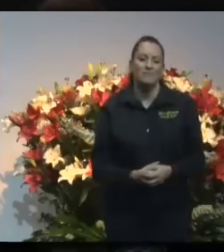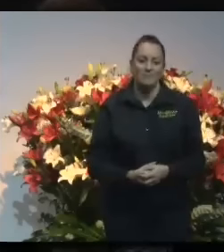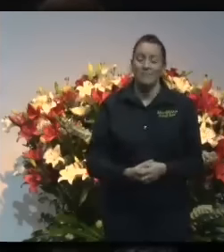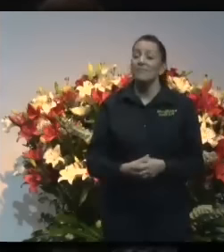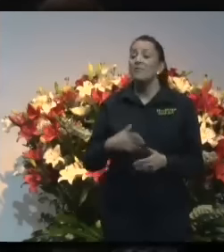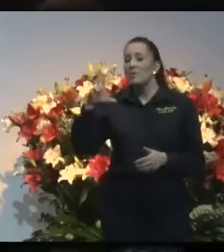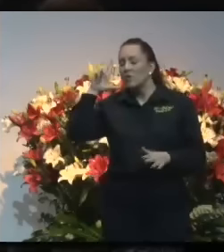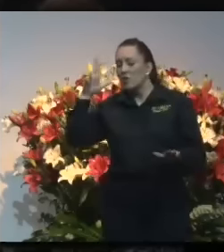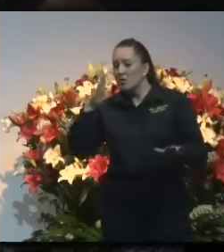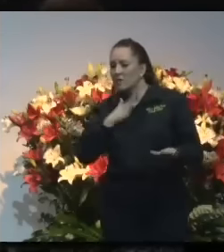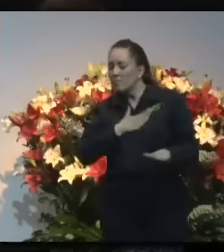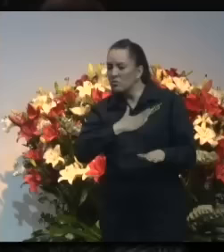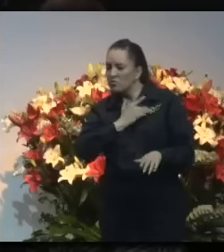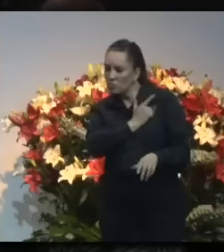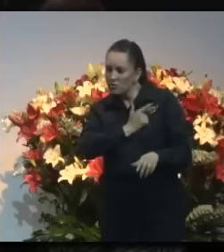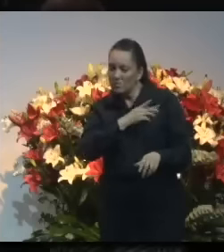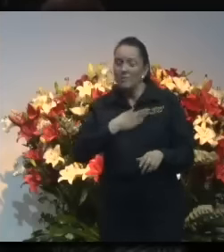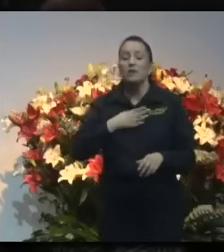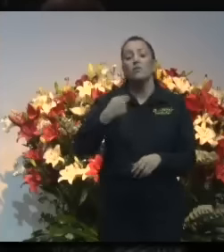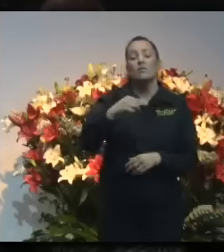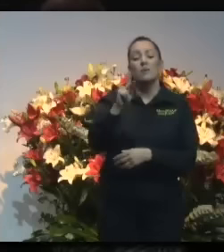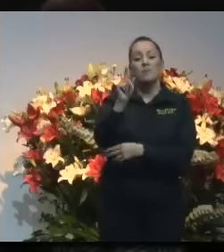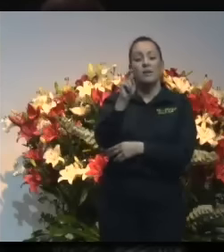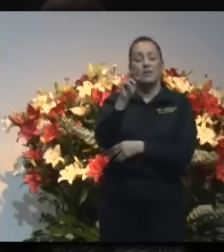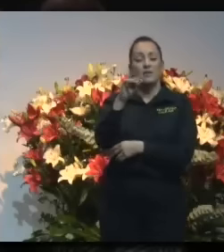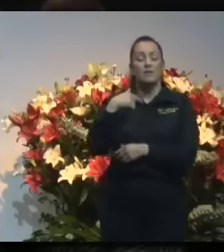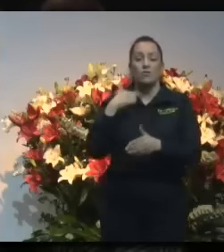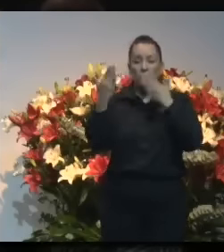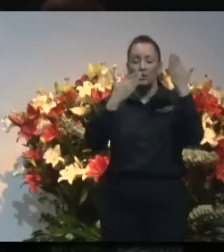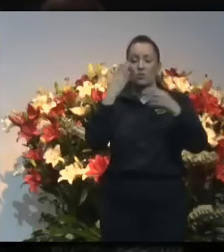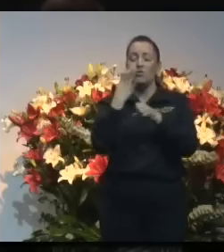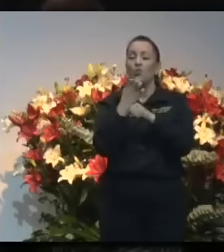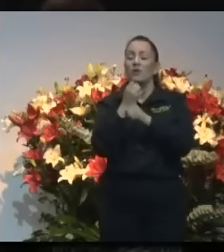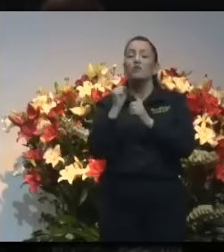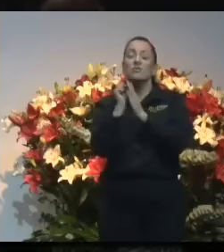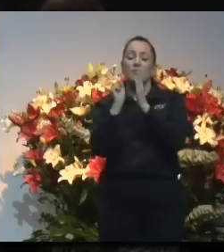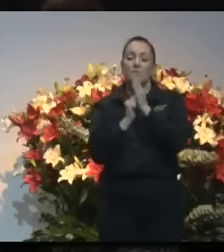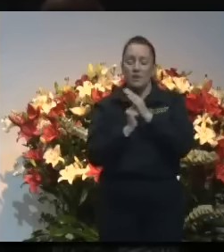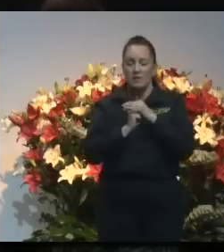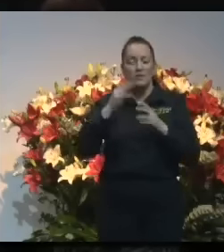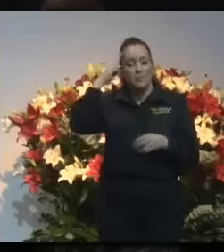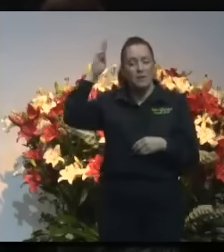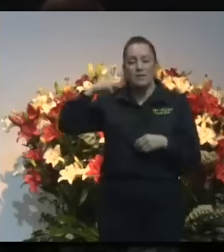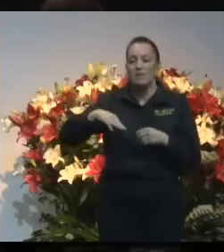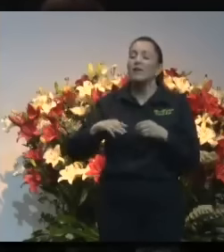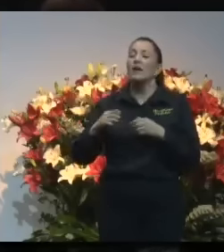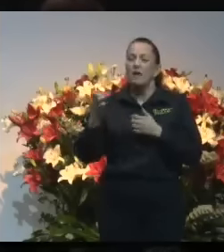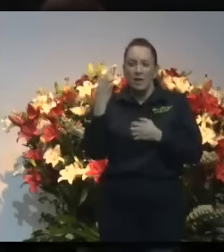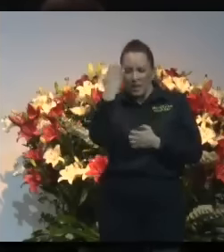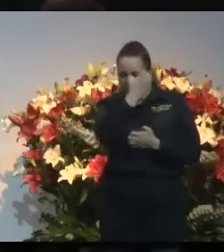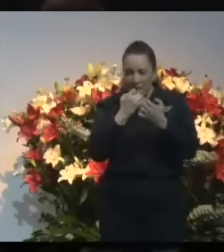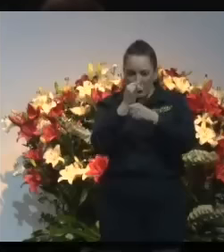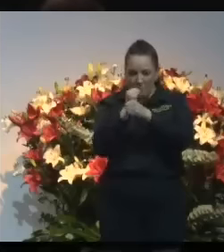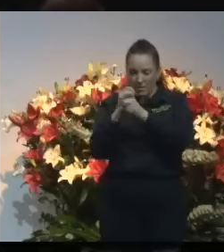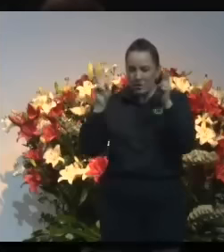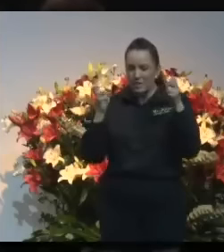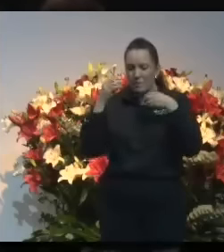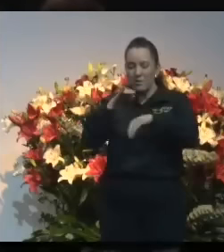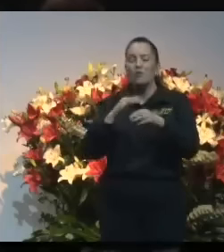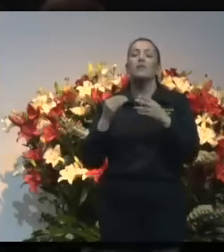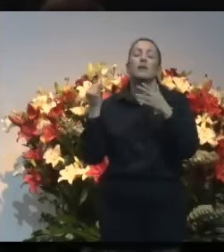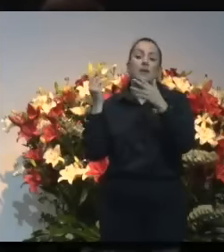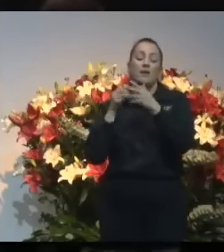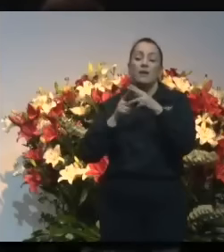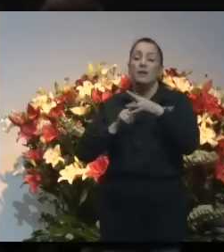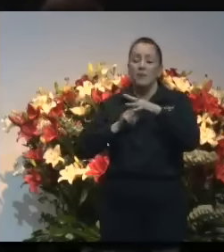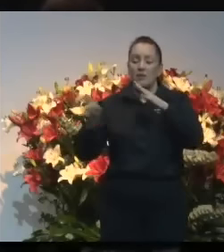Hola, ¿qué tal? Mucho gusto. Soy Patricia, estudiante del cuarto semestre de la maestría de estudios sobre migración. Un placer, soy Asante Ortiz, de